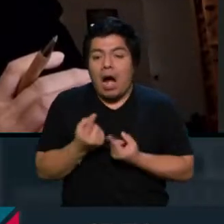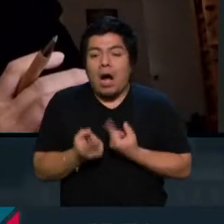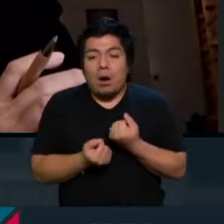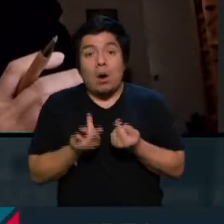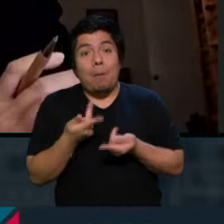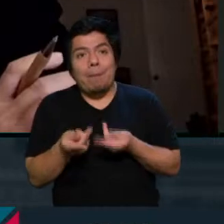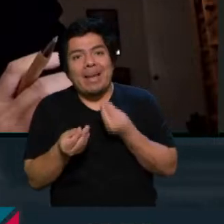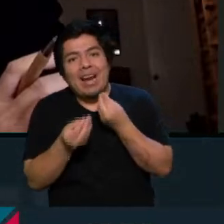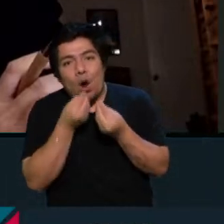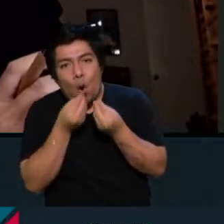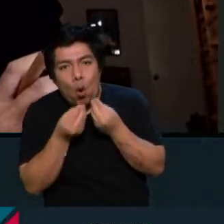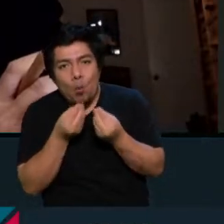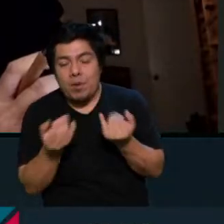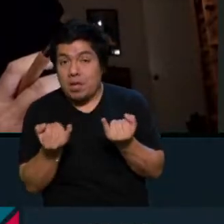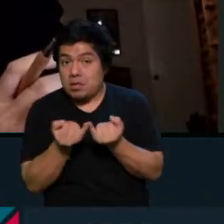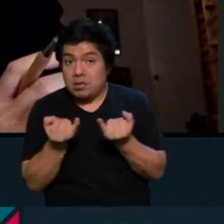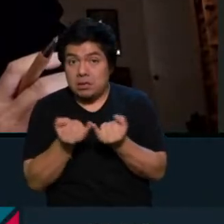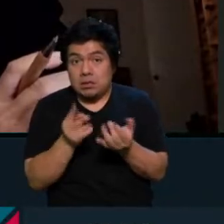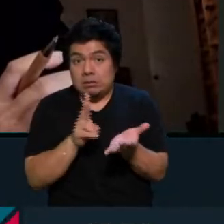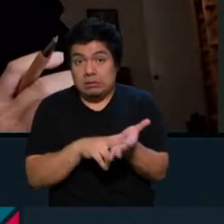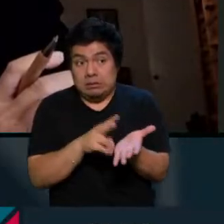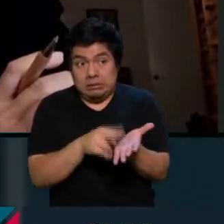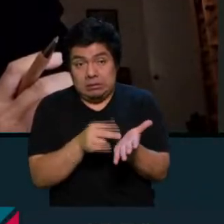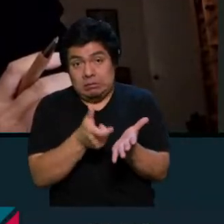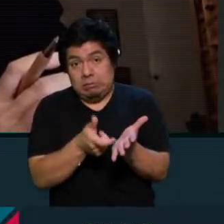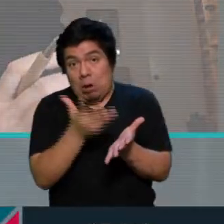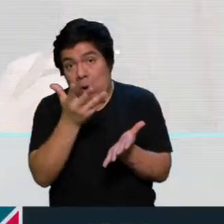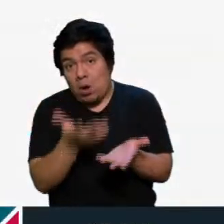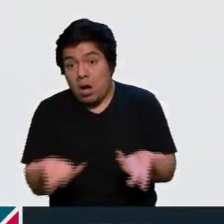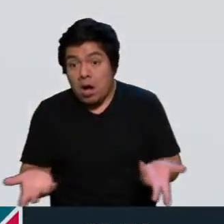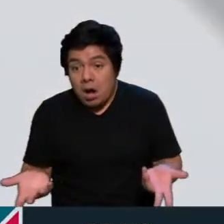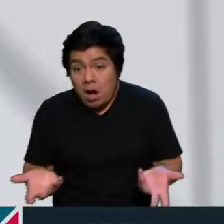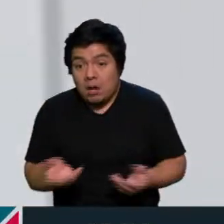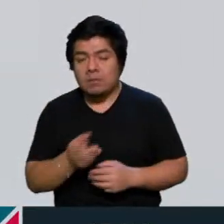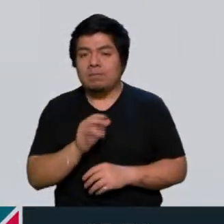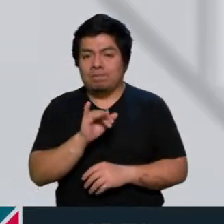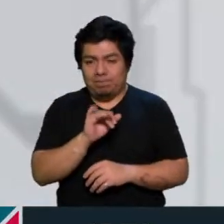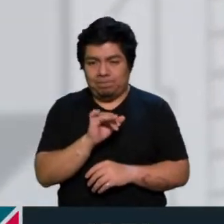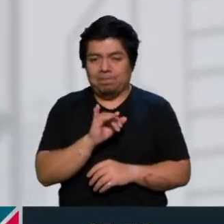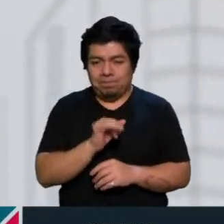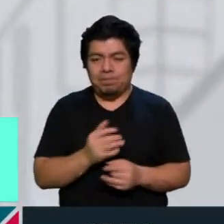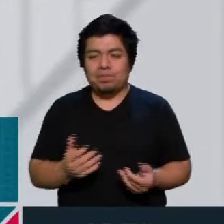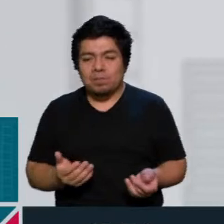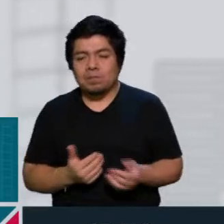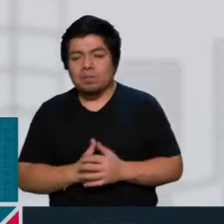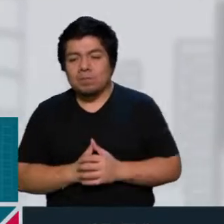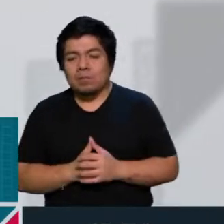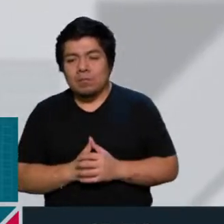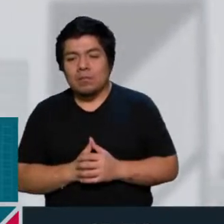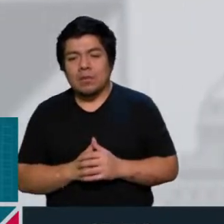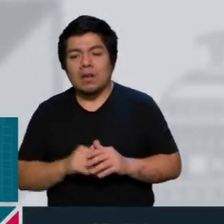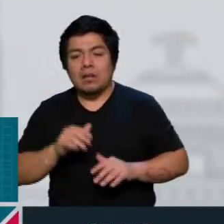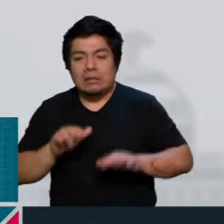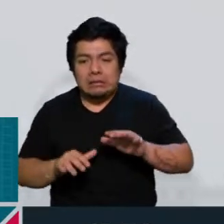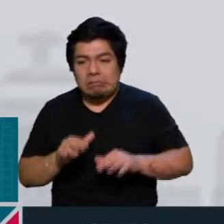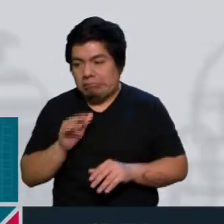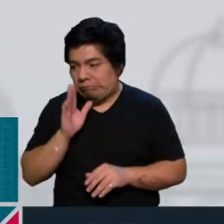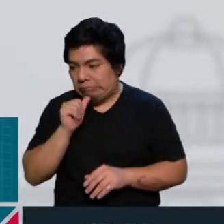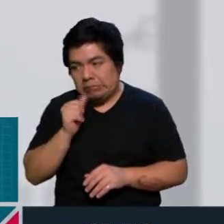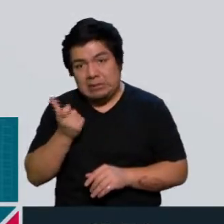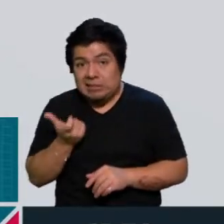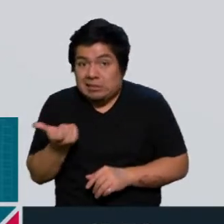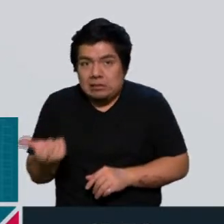los servicios como alimentos. Totalmente, totalmente. Los servicios empiezan a ser impagables,